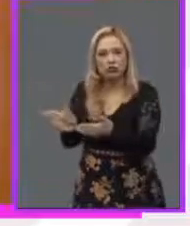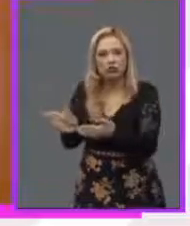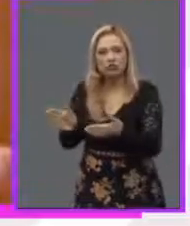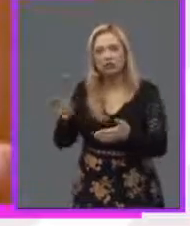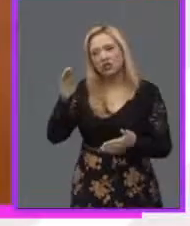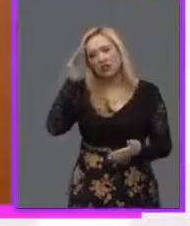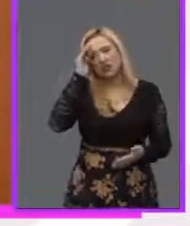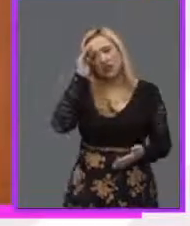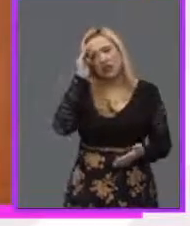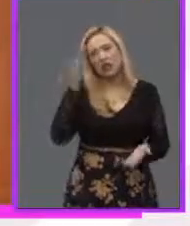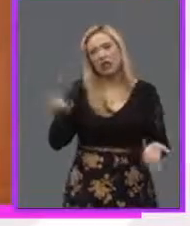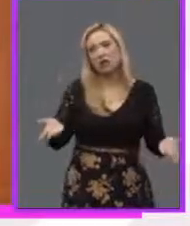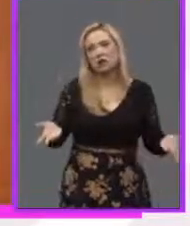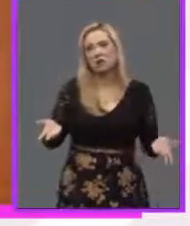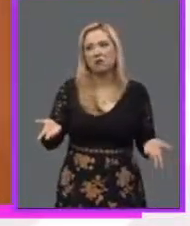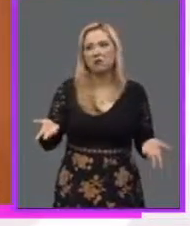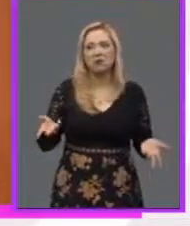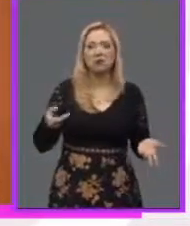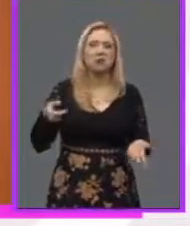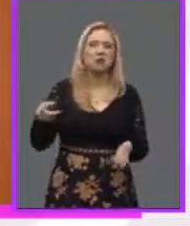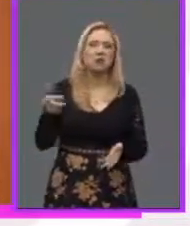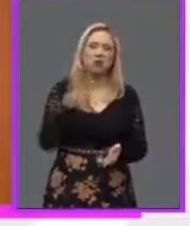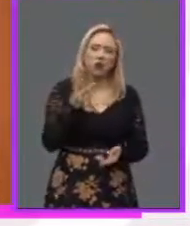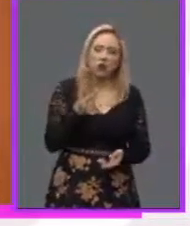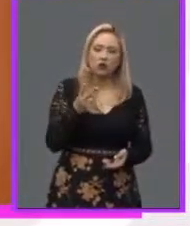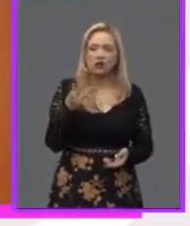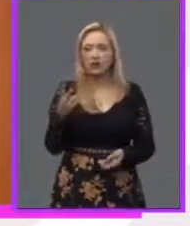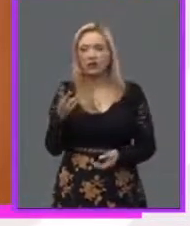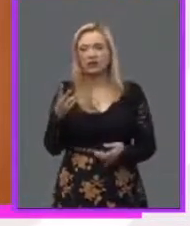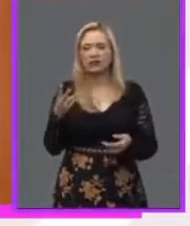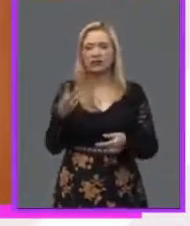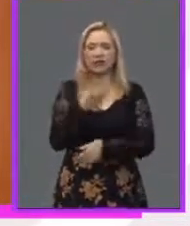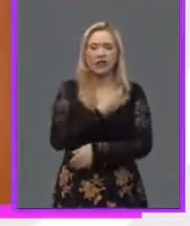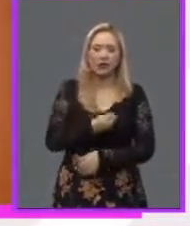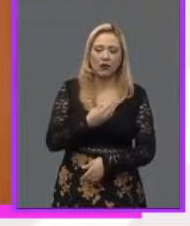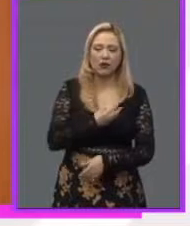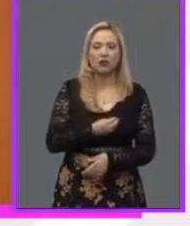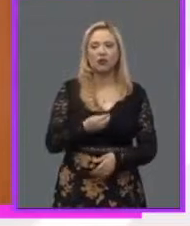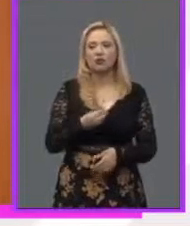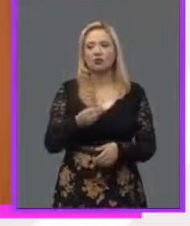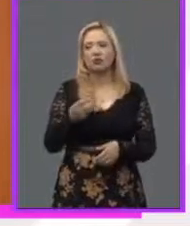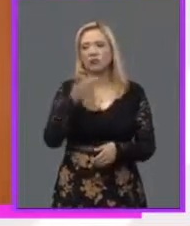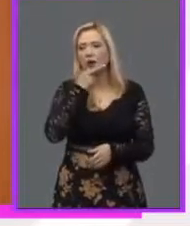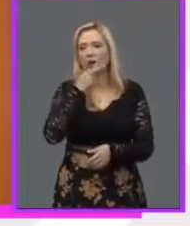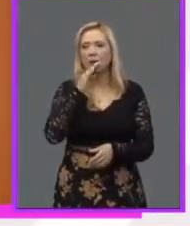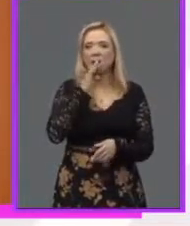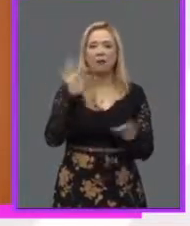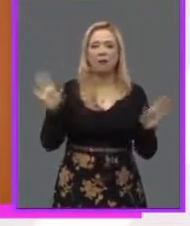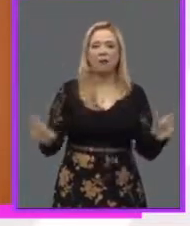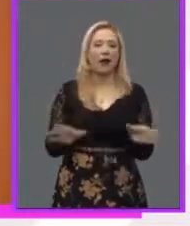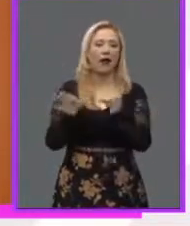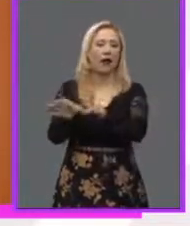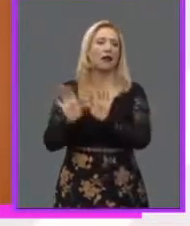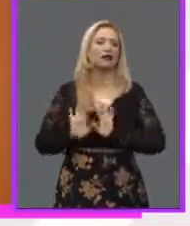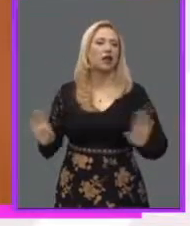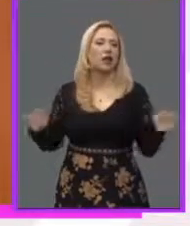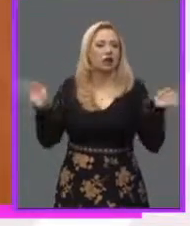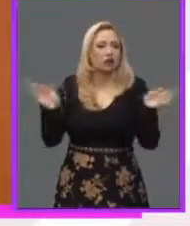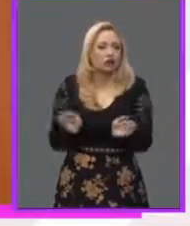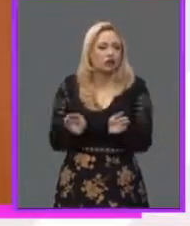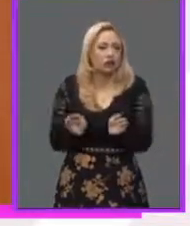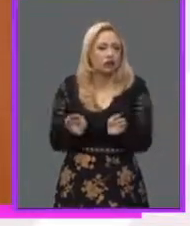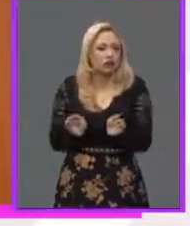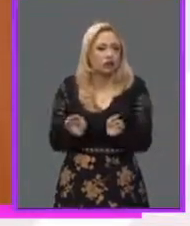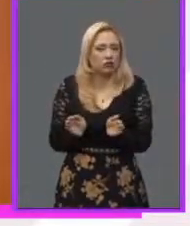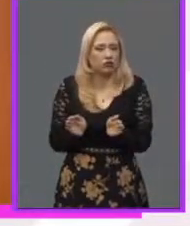en determinados tipos de familia y desde estas perspectivas, ¿no? Entonces, justo cómo